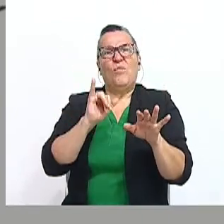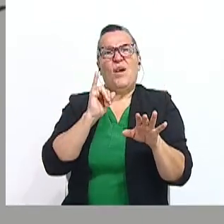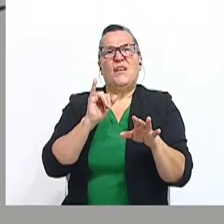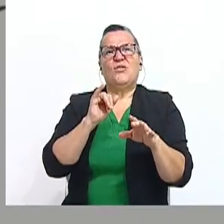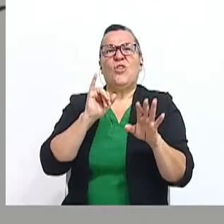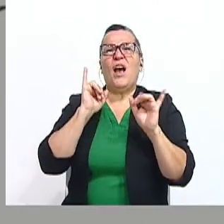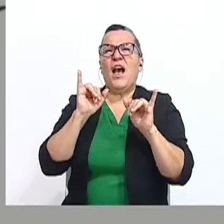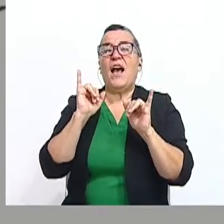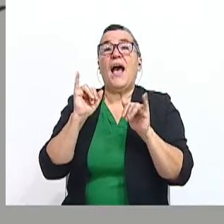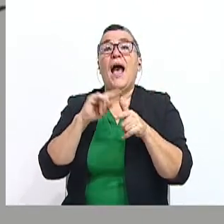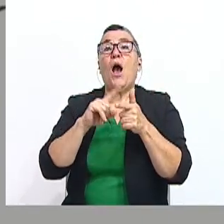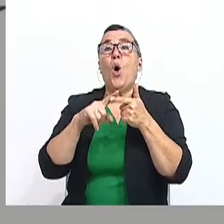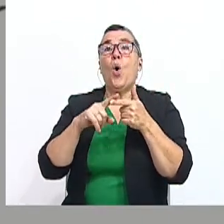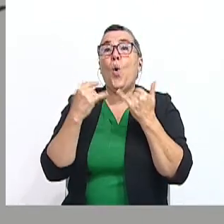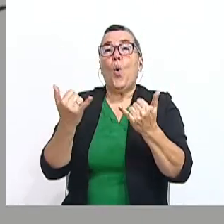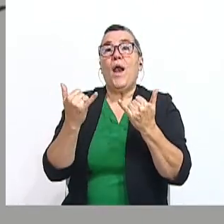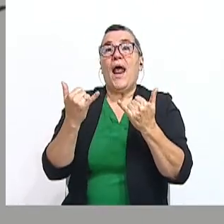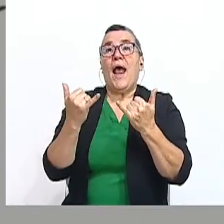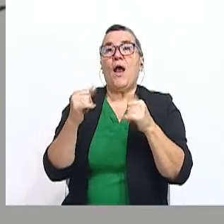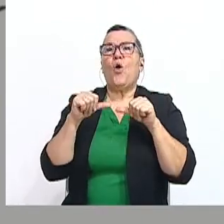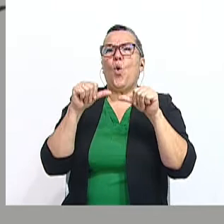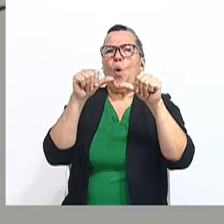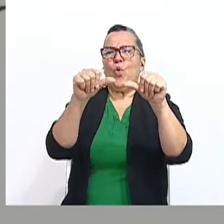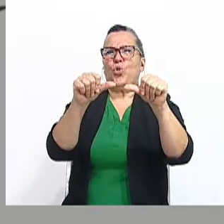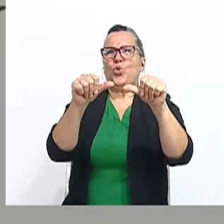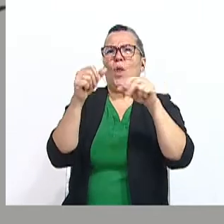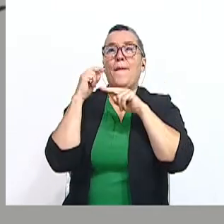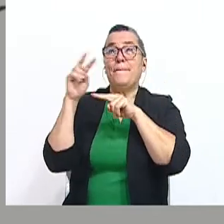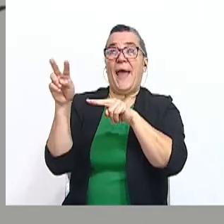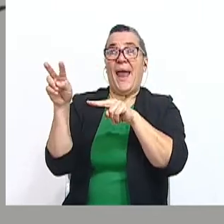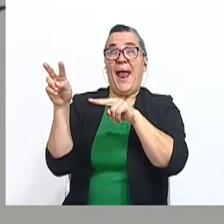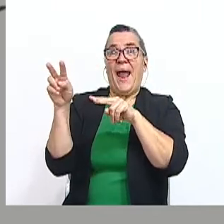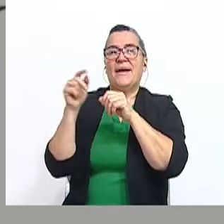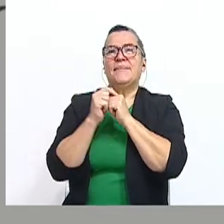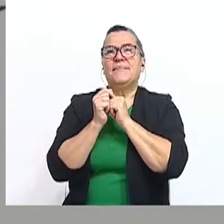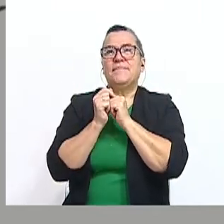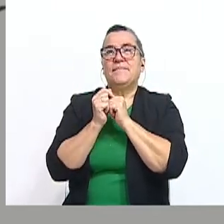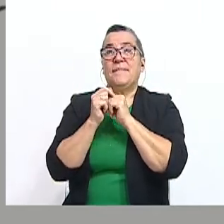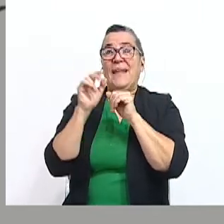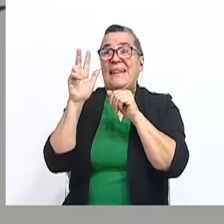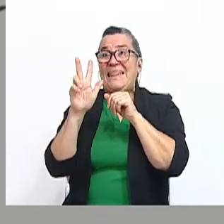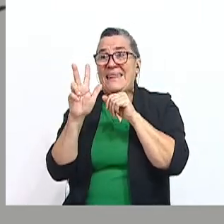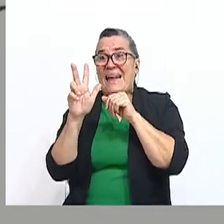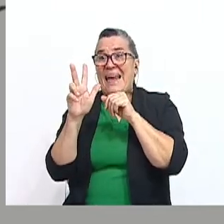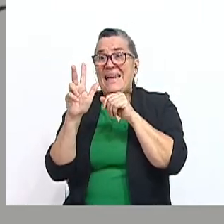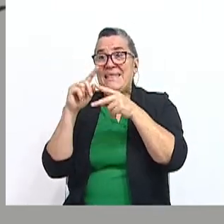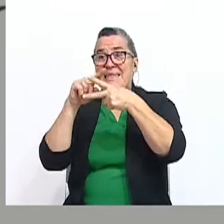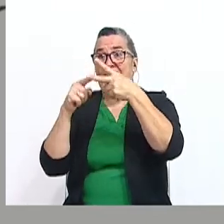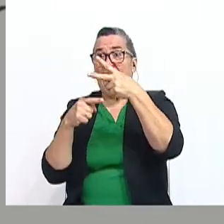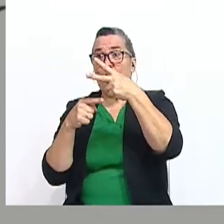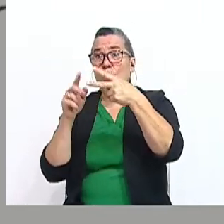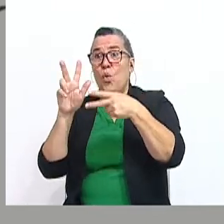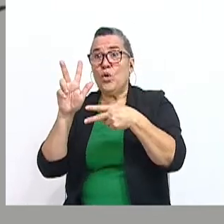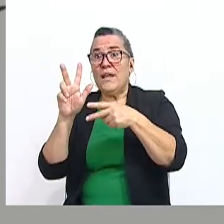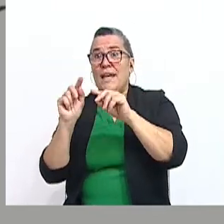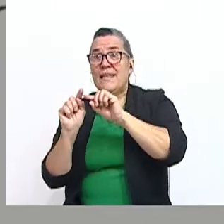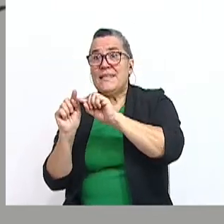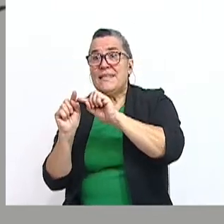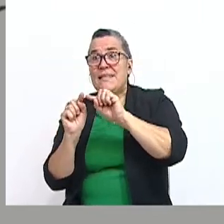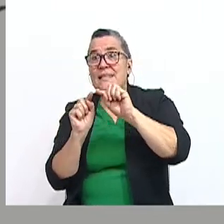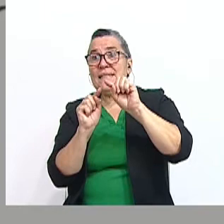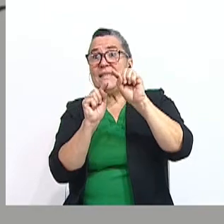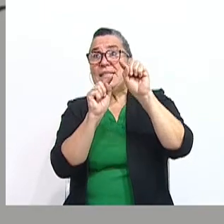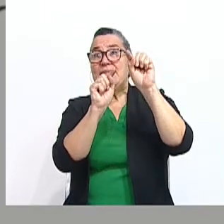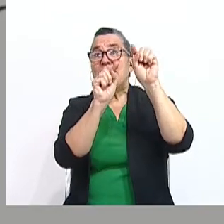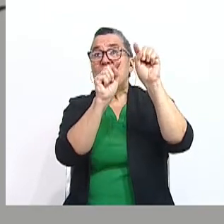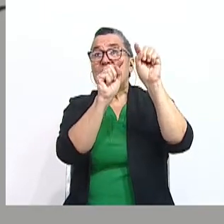Disculpas. Entonces, ahora sí. Continuamos. Vean lo que va a pasar con lo que es con el ángulo 3. Veanlo cómo se va desplazando